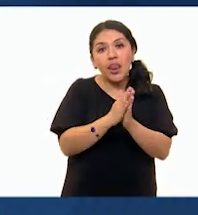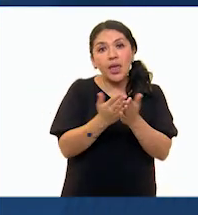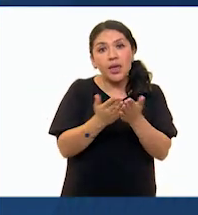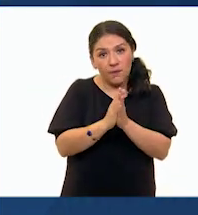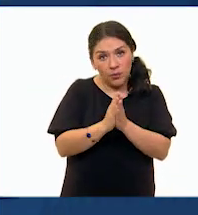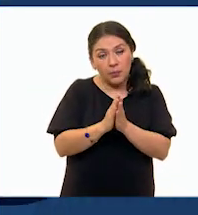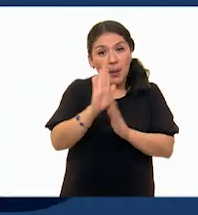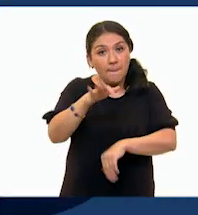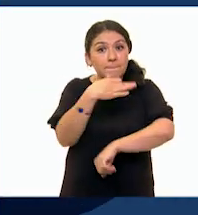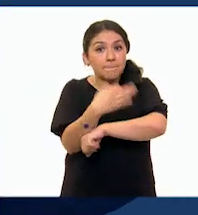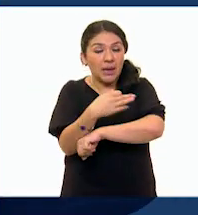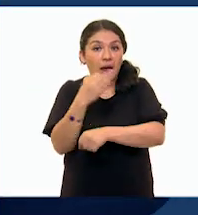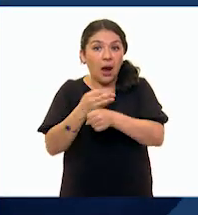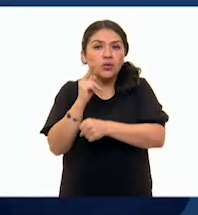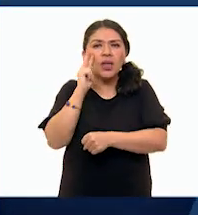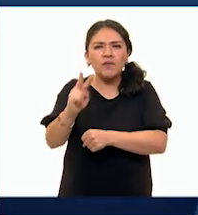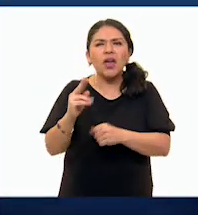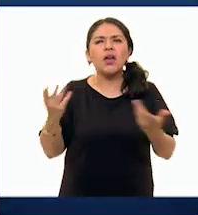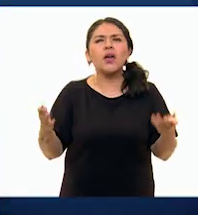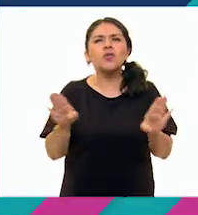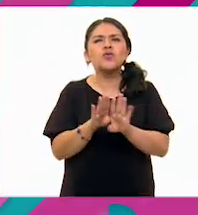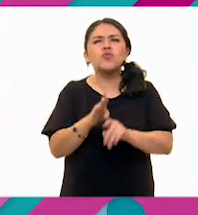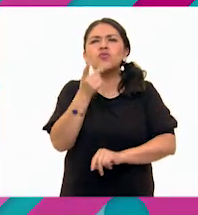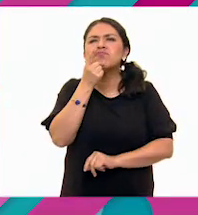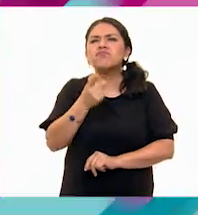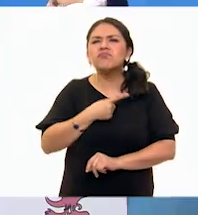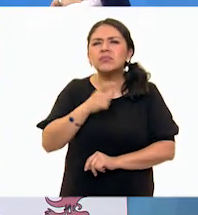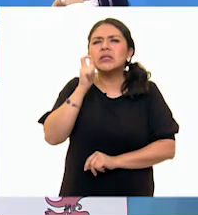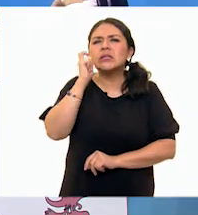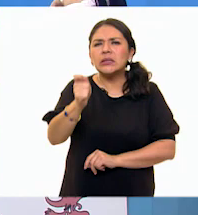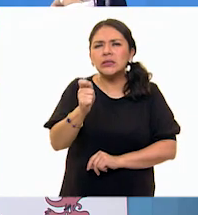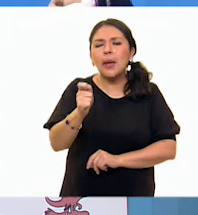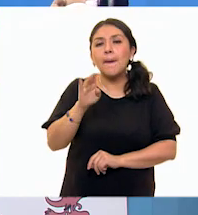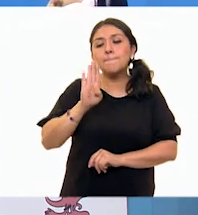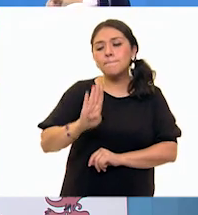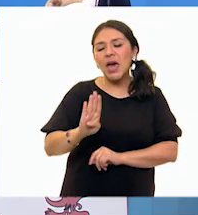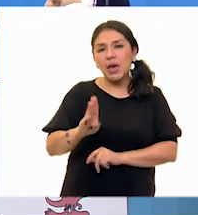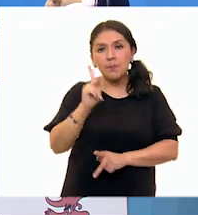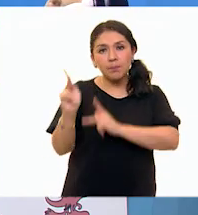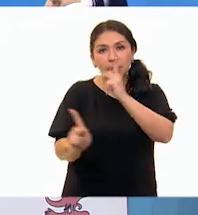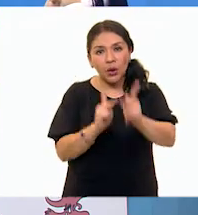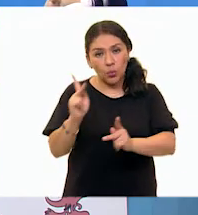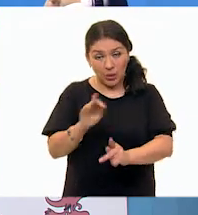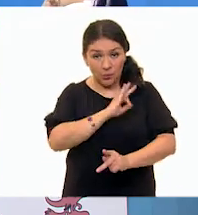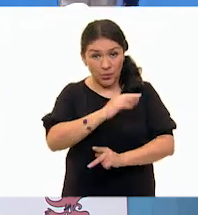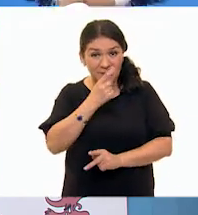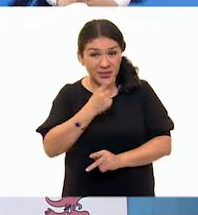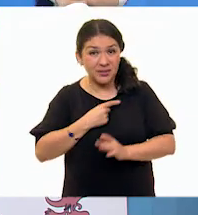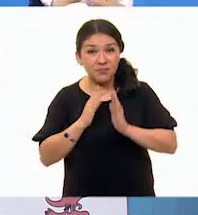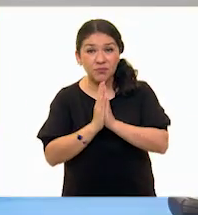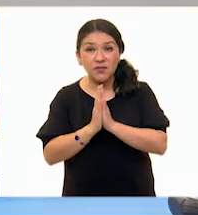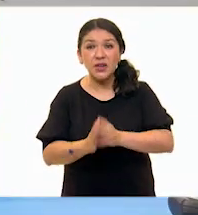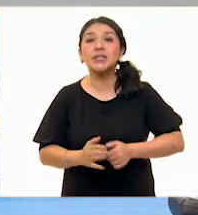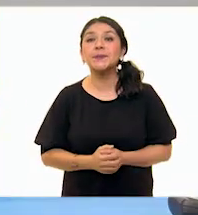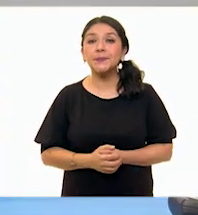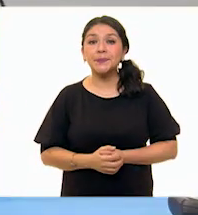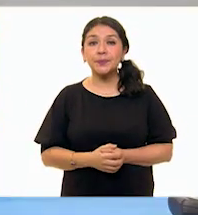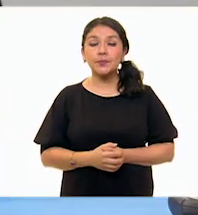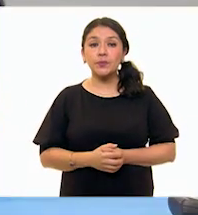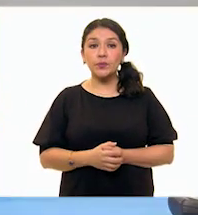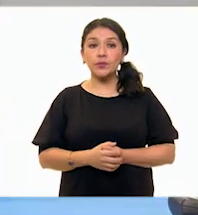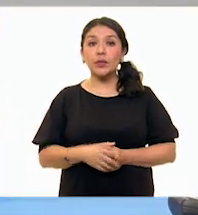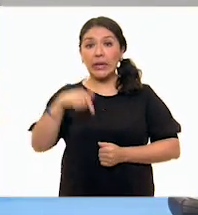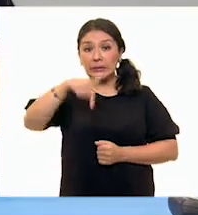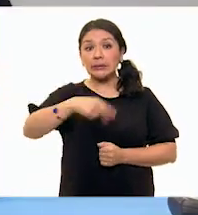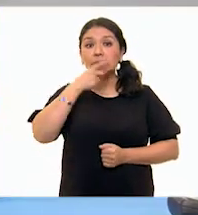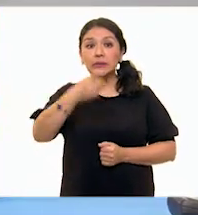Entre tanto, veamos qué nos dice el inciso B. ¿Me puedes apoyar, Ale? Sí, sí, sí. Y